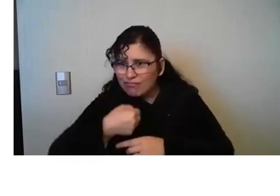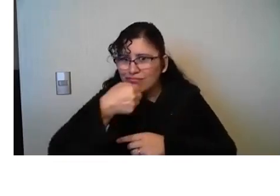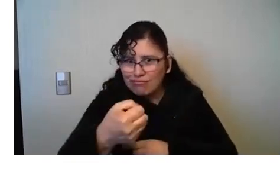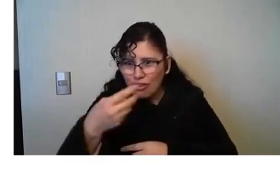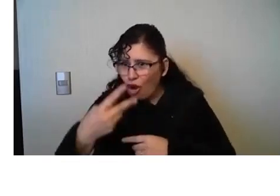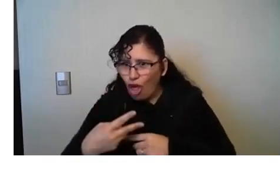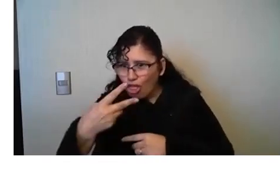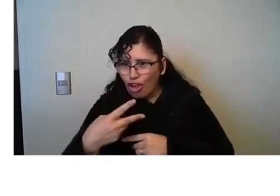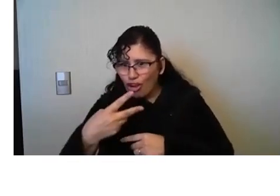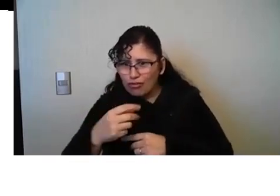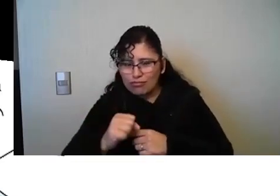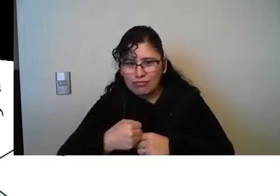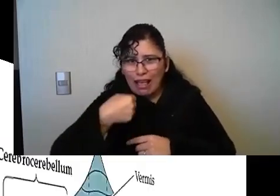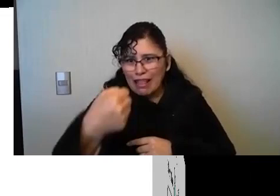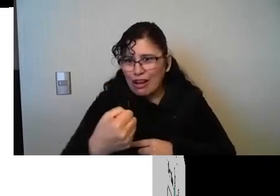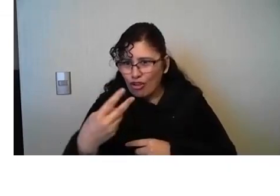volvemos a la imagen